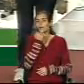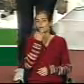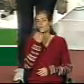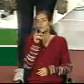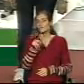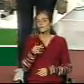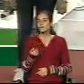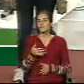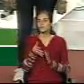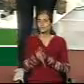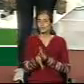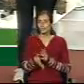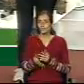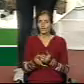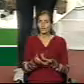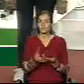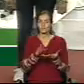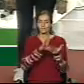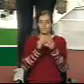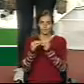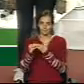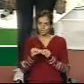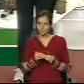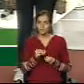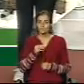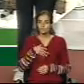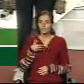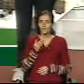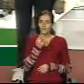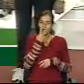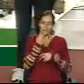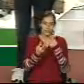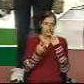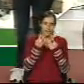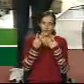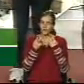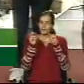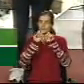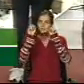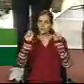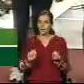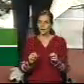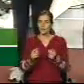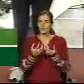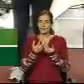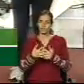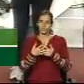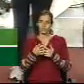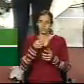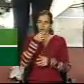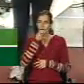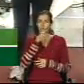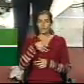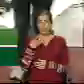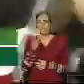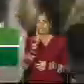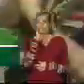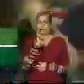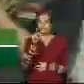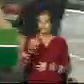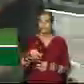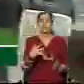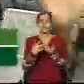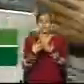y de su recuperación, pueda venir a visitar el sistema de riego y pueda venir a visitar